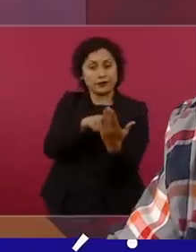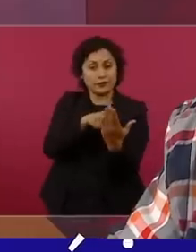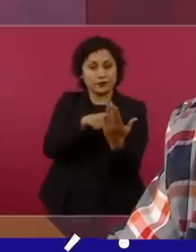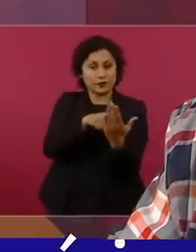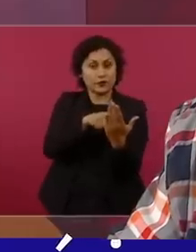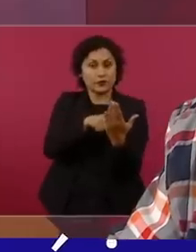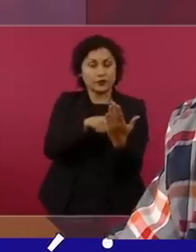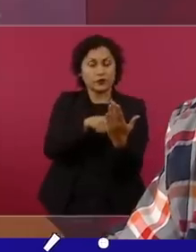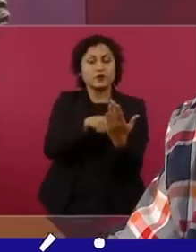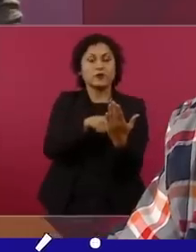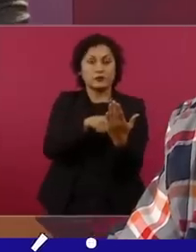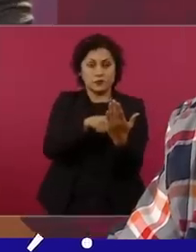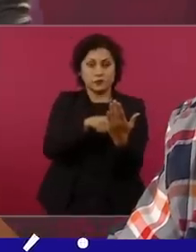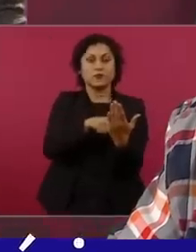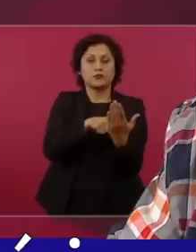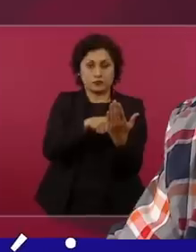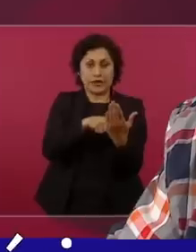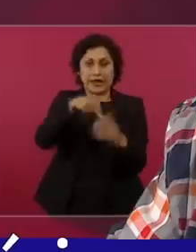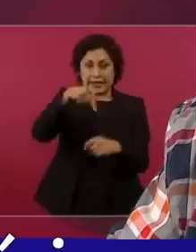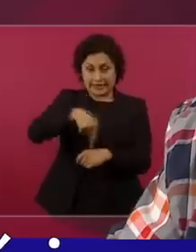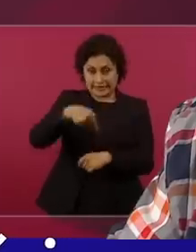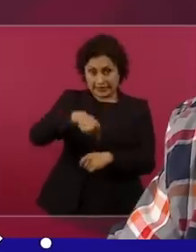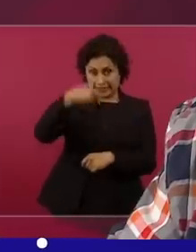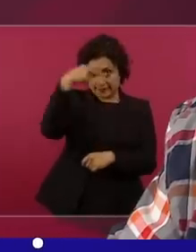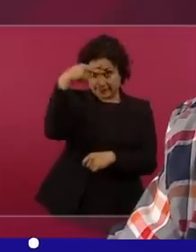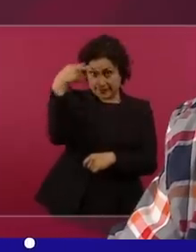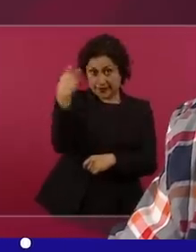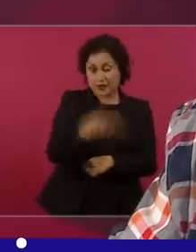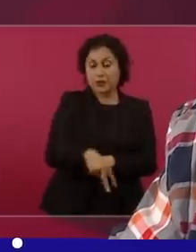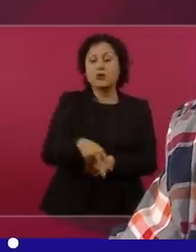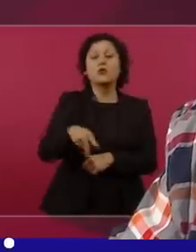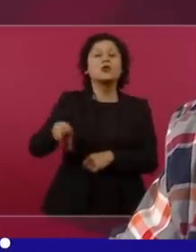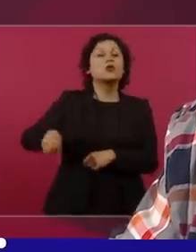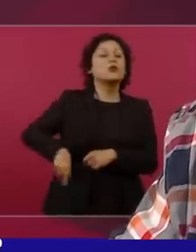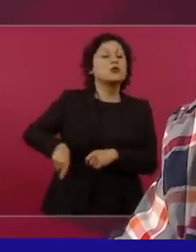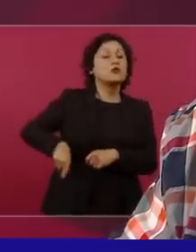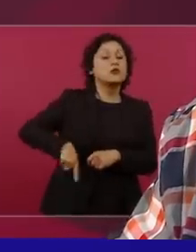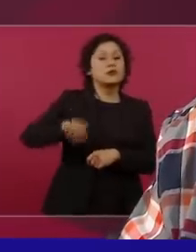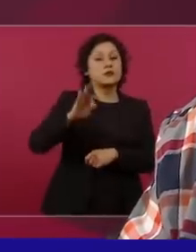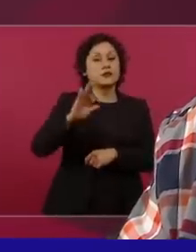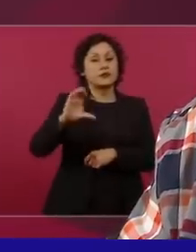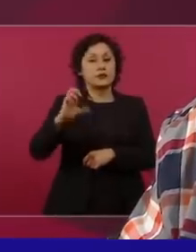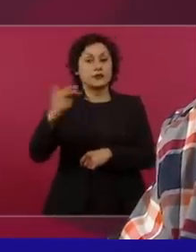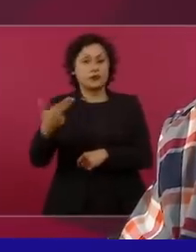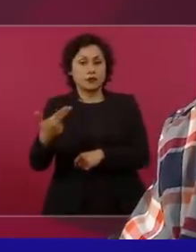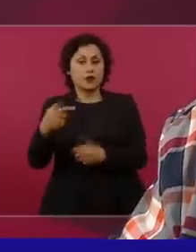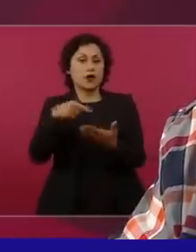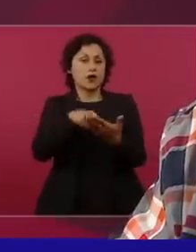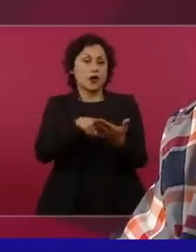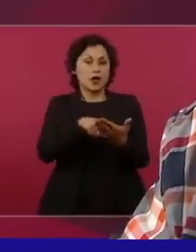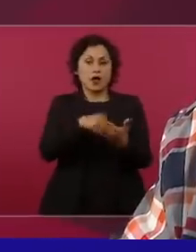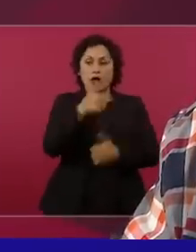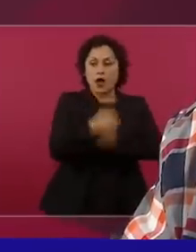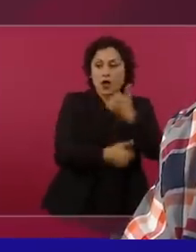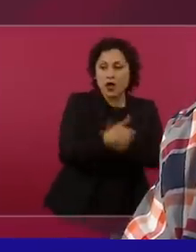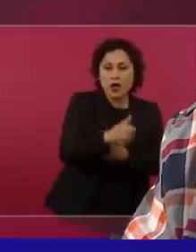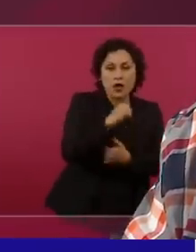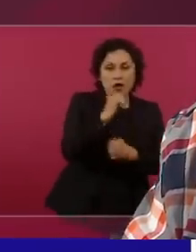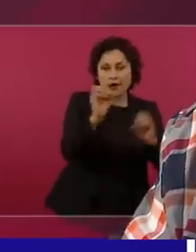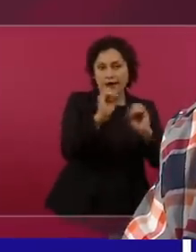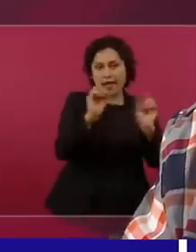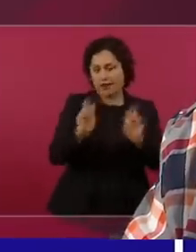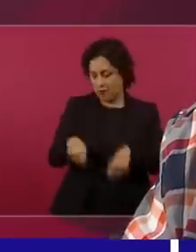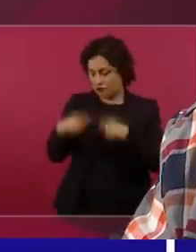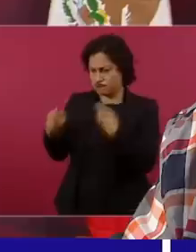lo entregaron en el gobierno de Calderón sin licitación a Repsol, 26